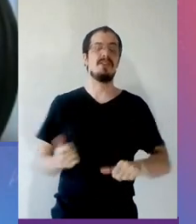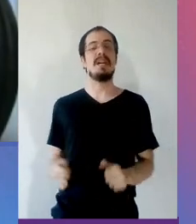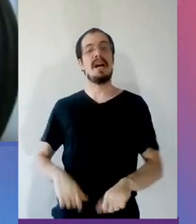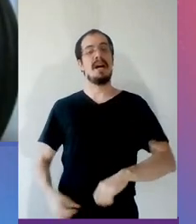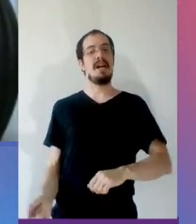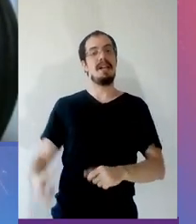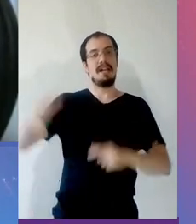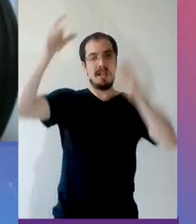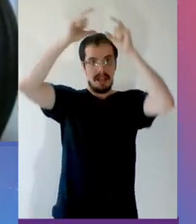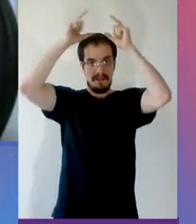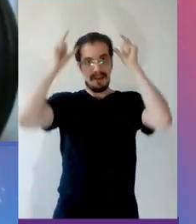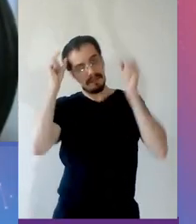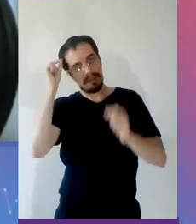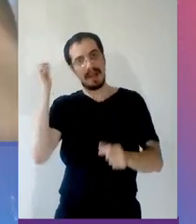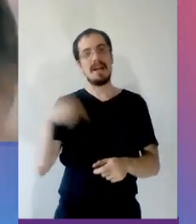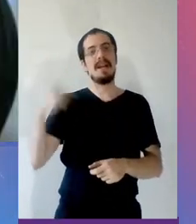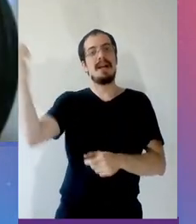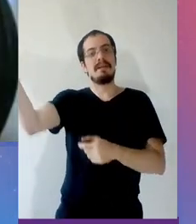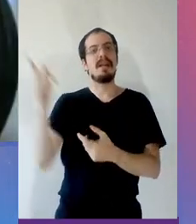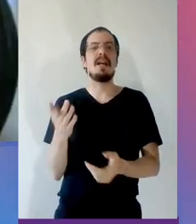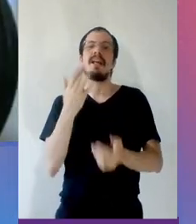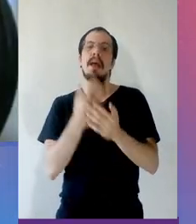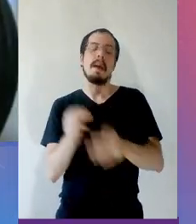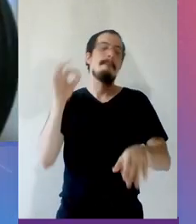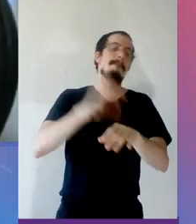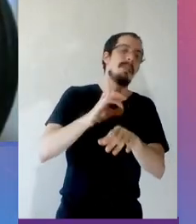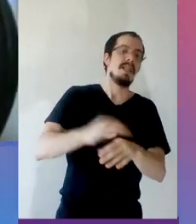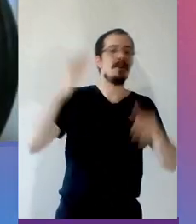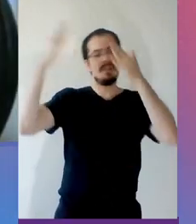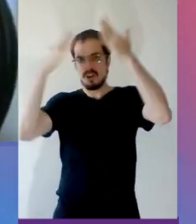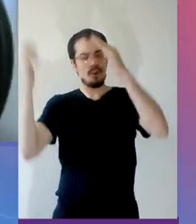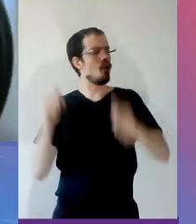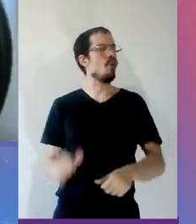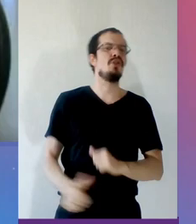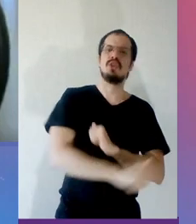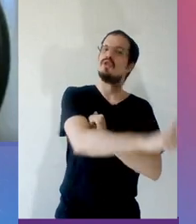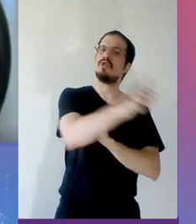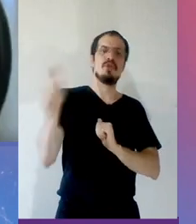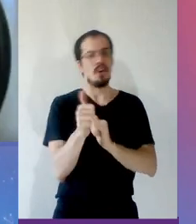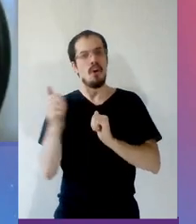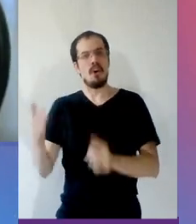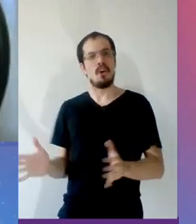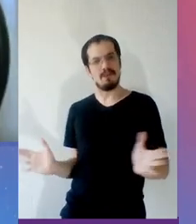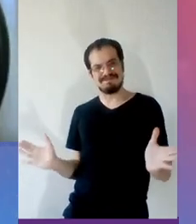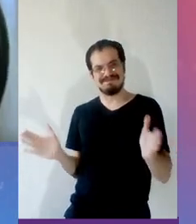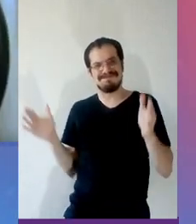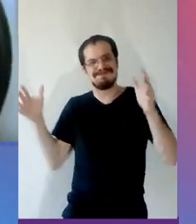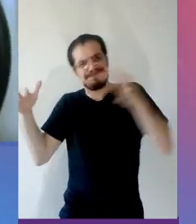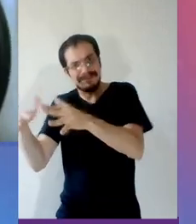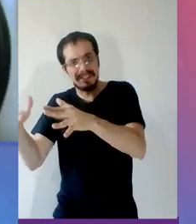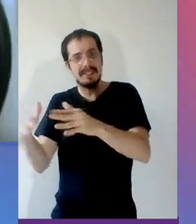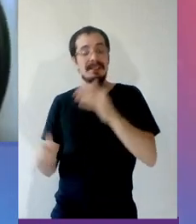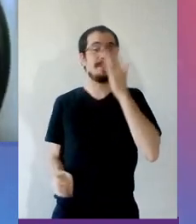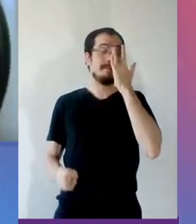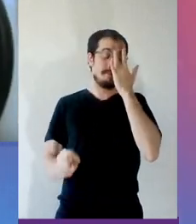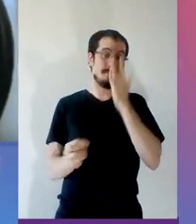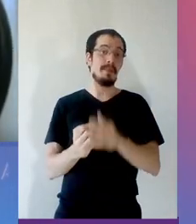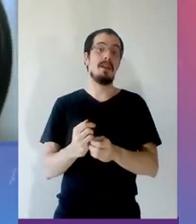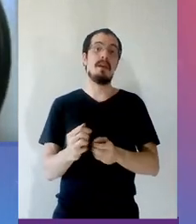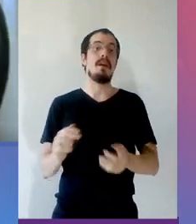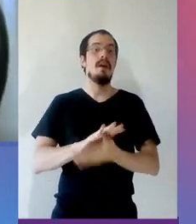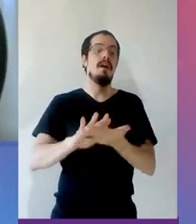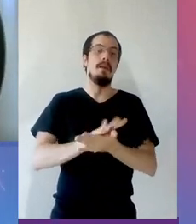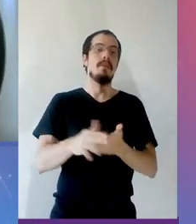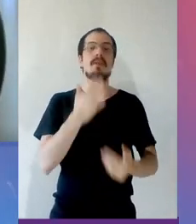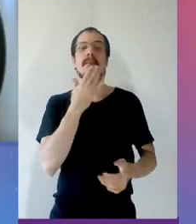terapeutas ocupacionales, los psicólogos, todos han estado volcados. Y además, incluso aquellos profesionales que no tienen aparentemente